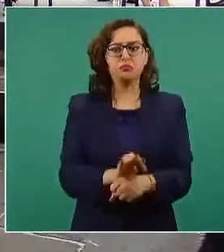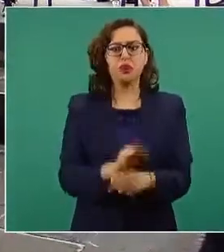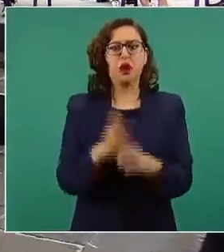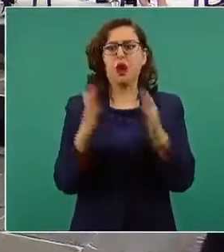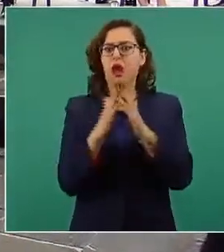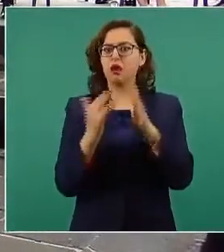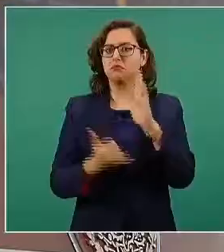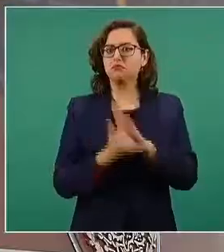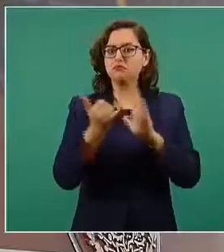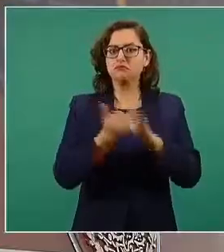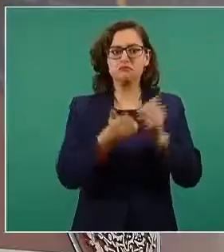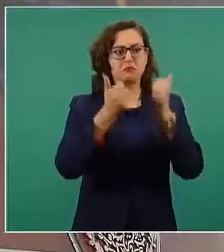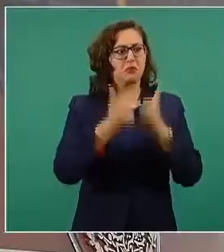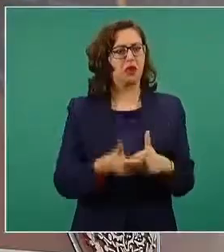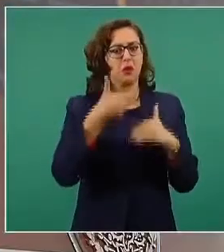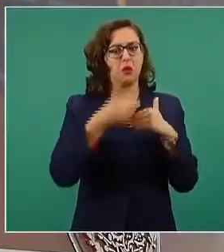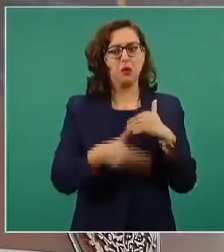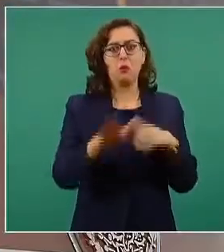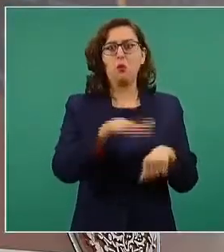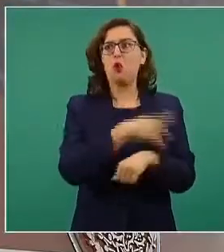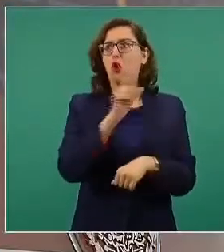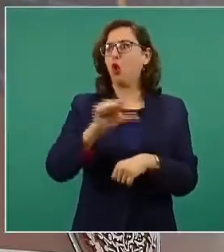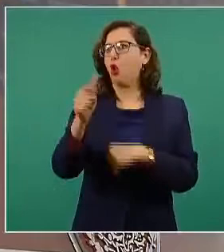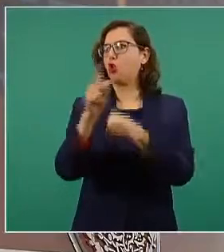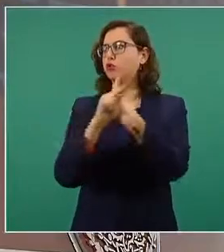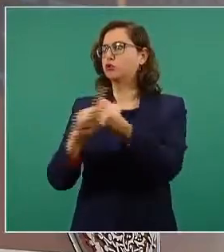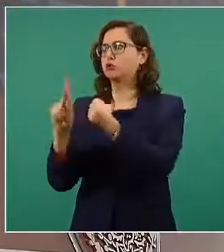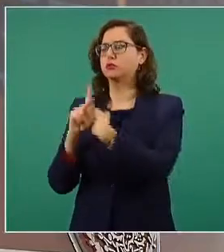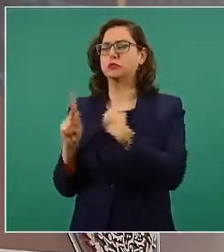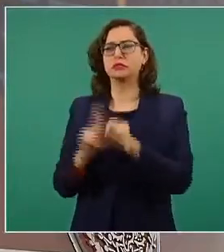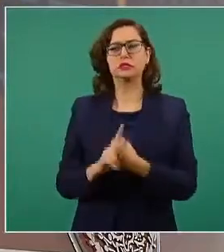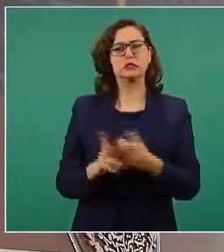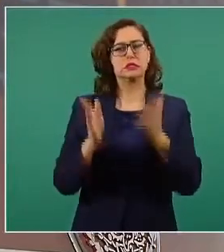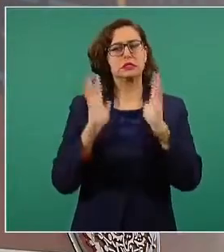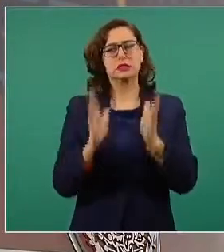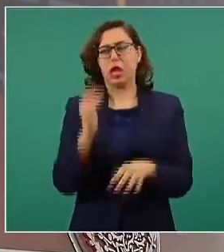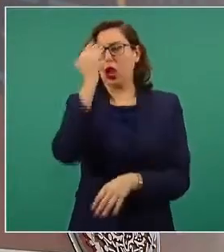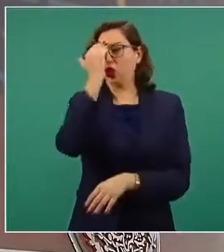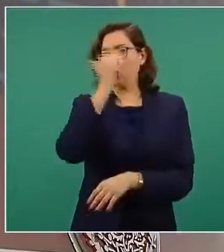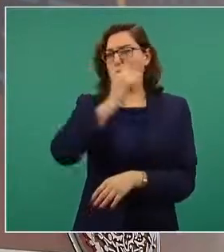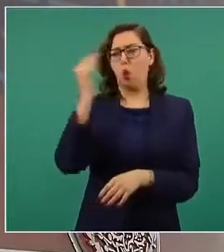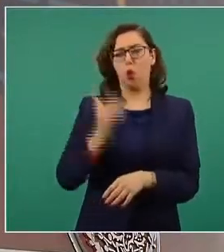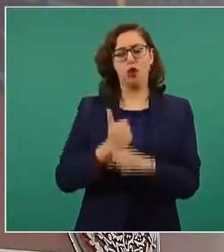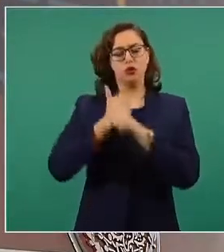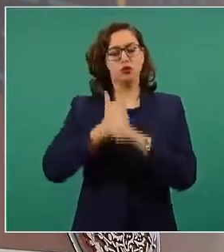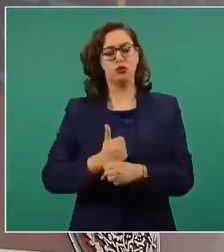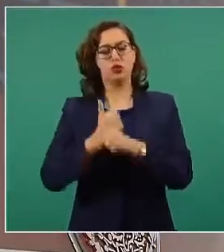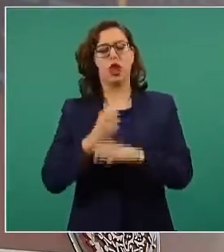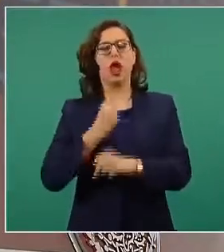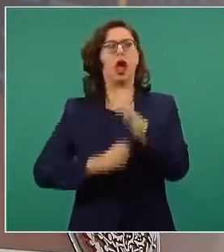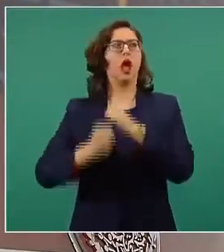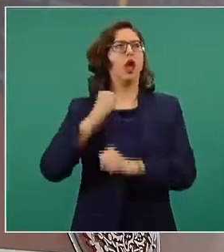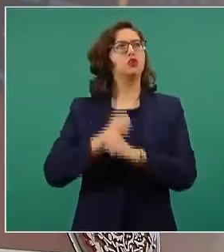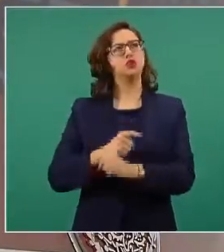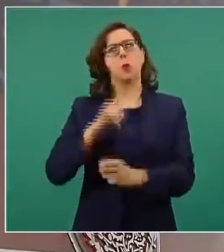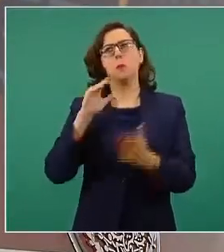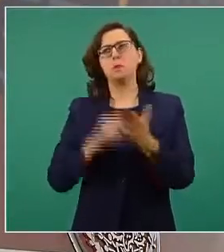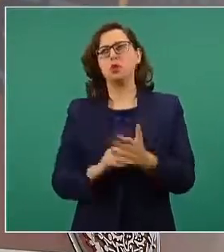brutales dictaduras que llenaron nuestros países en las décadas de